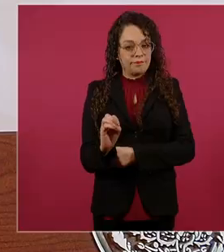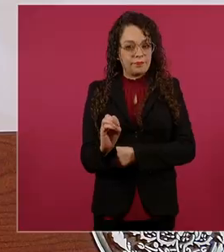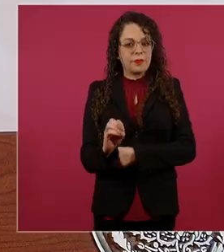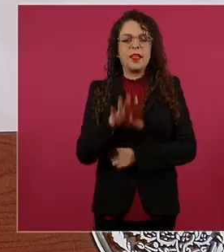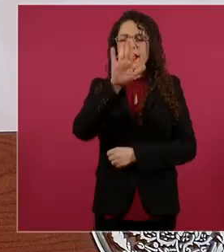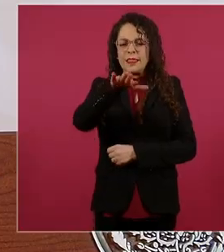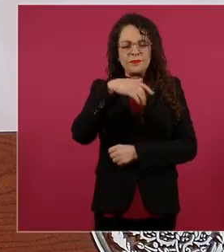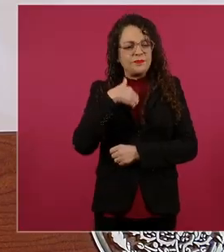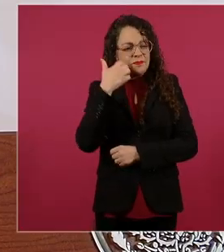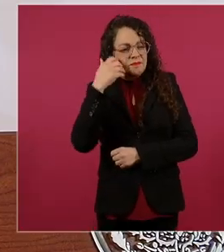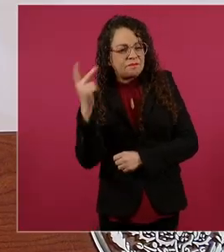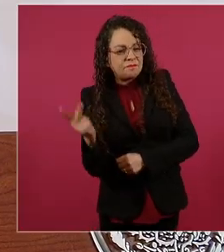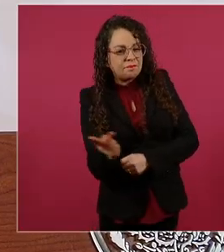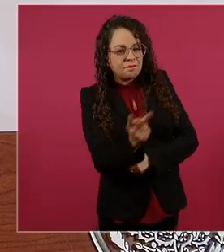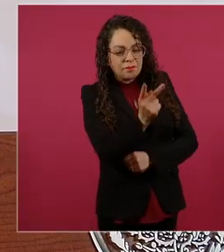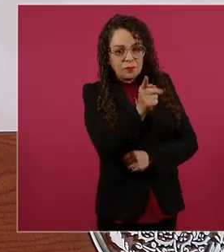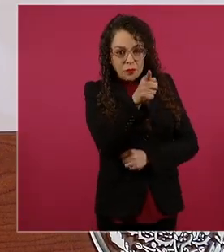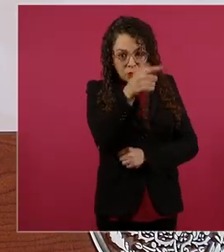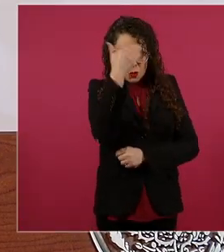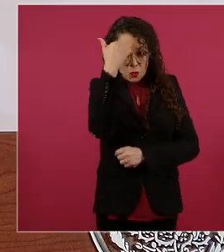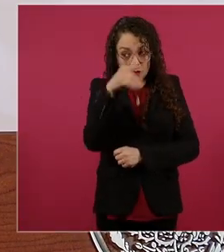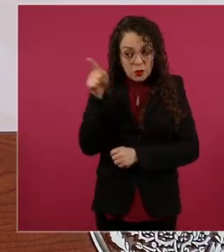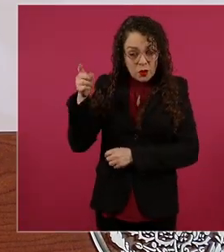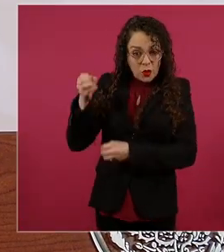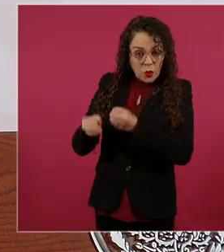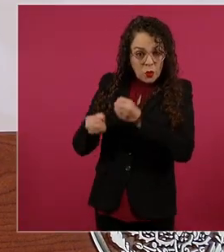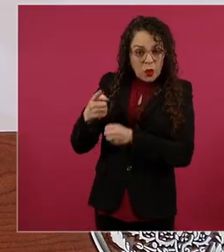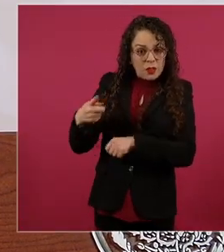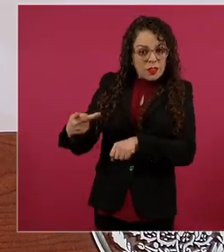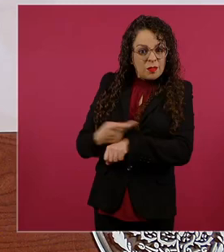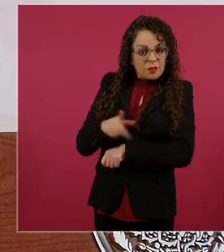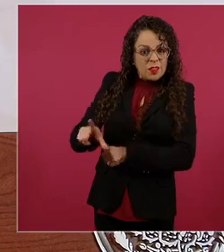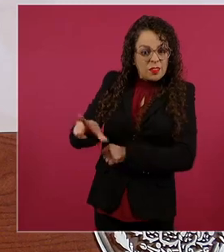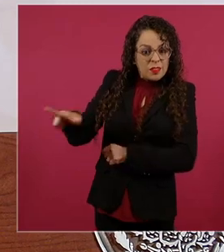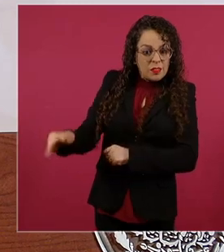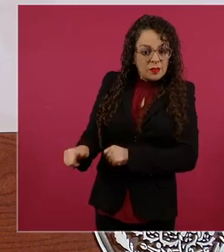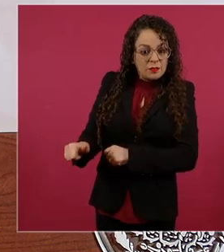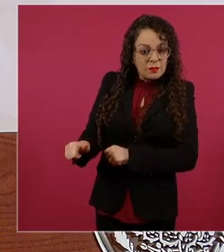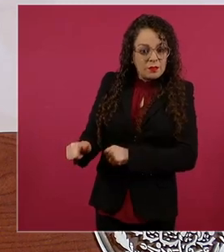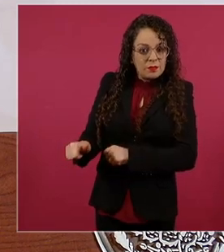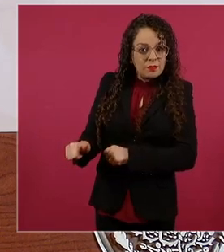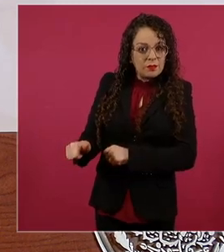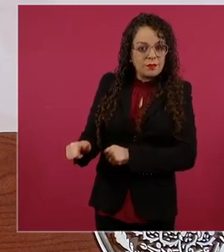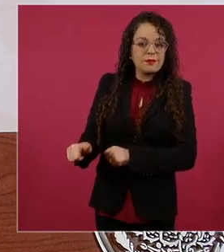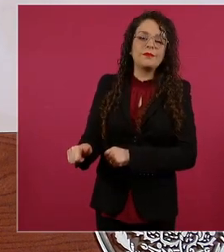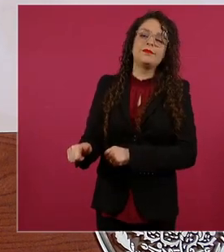después al poco tiempo? llegó a ser presidente de la corte